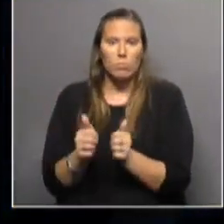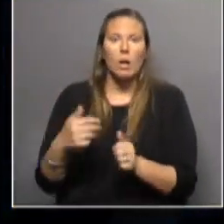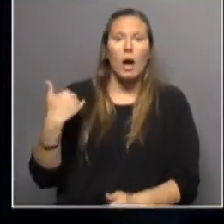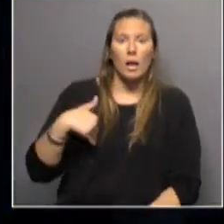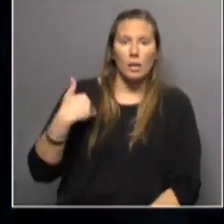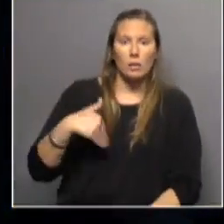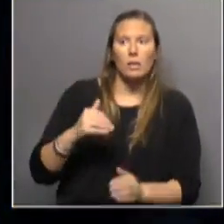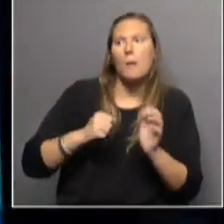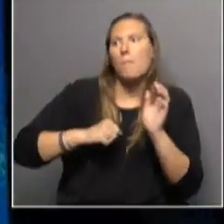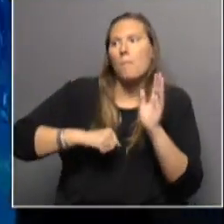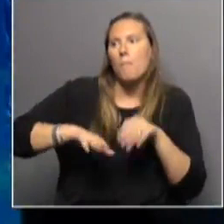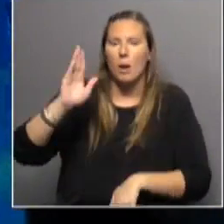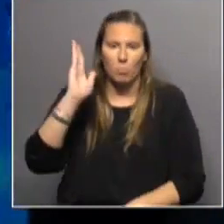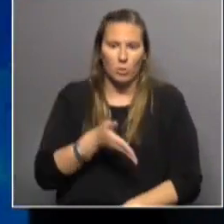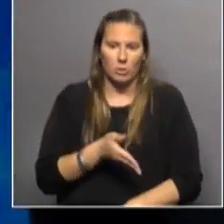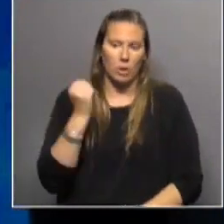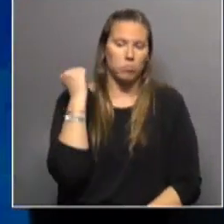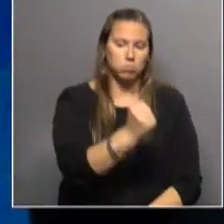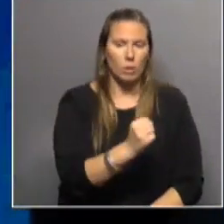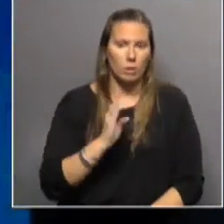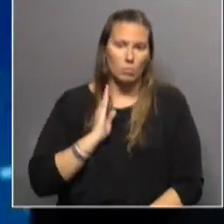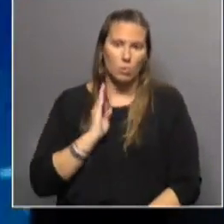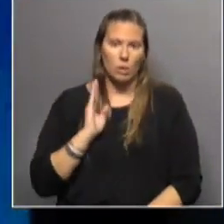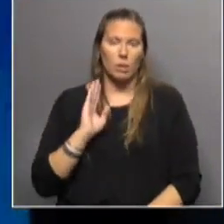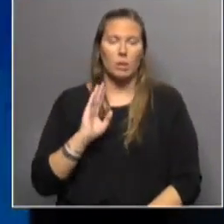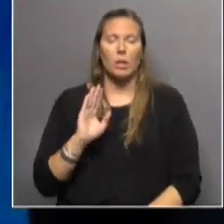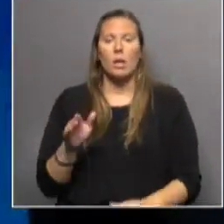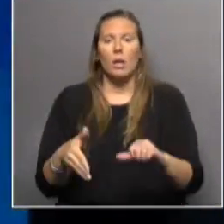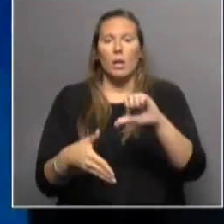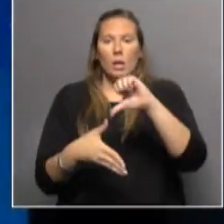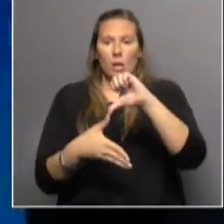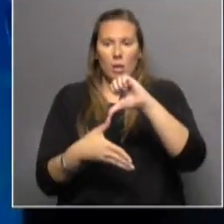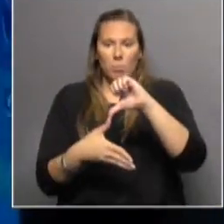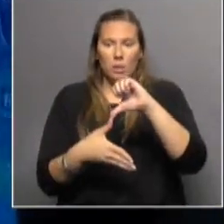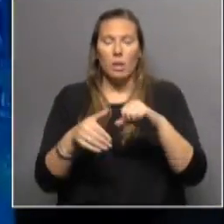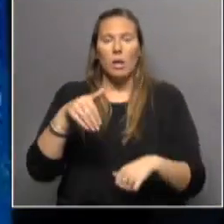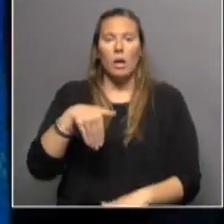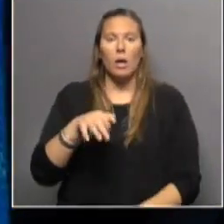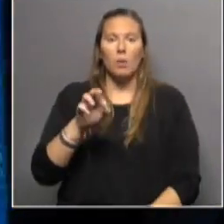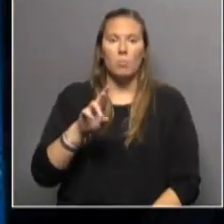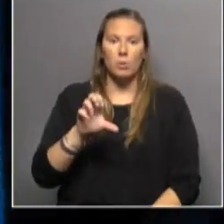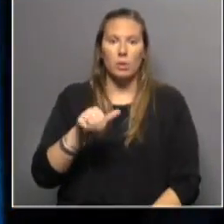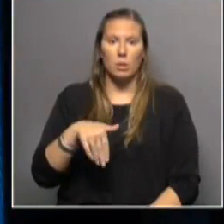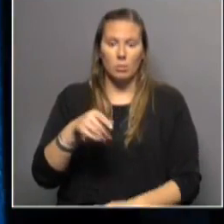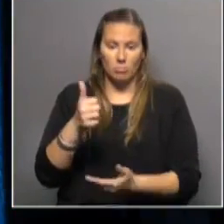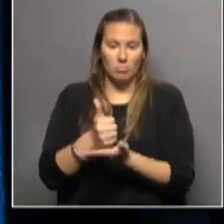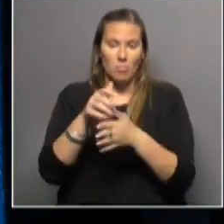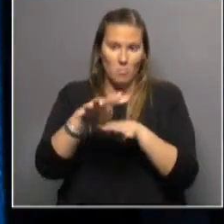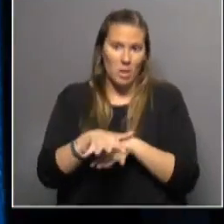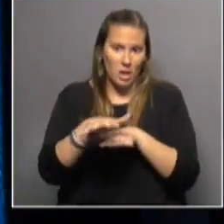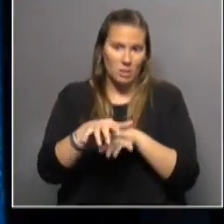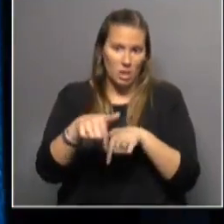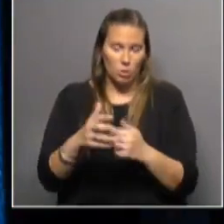la tasa más alta de femicidios en América del Sur. Morena Ferreira en un ratito va a estar desde una de las marchas que se están